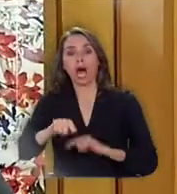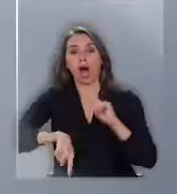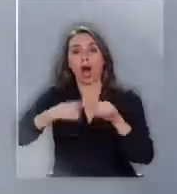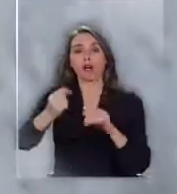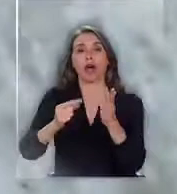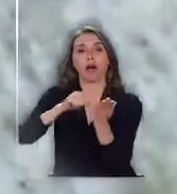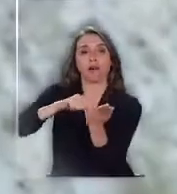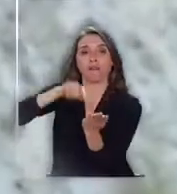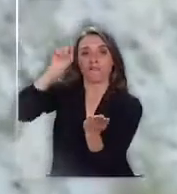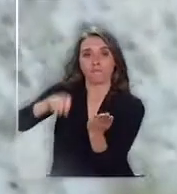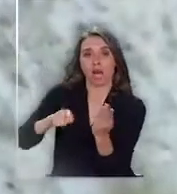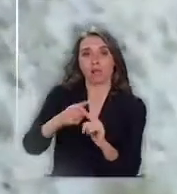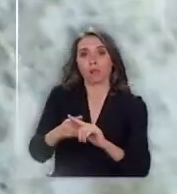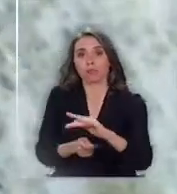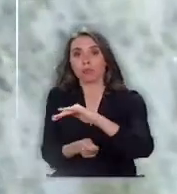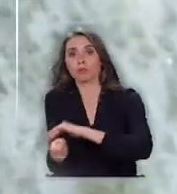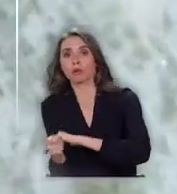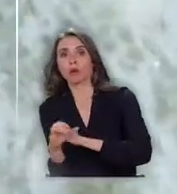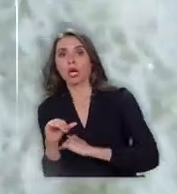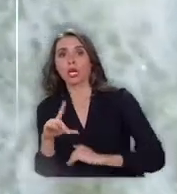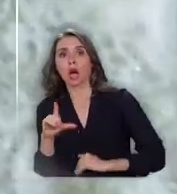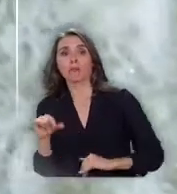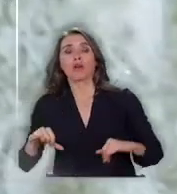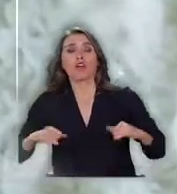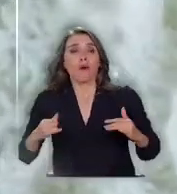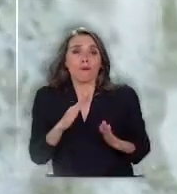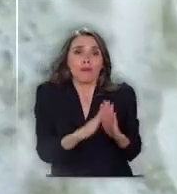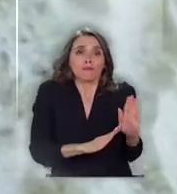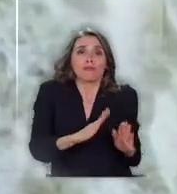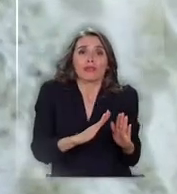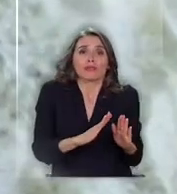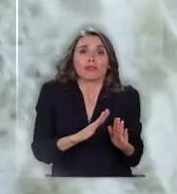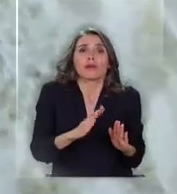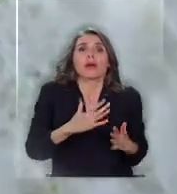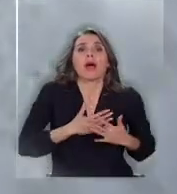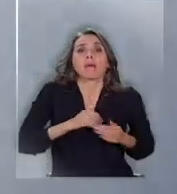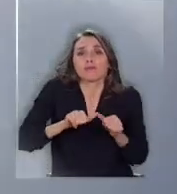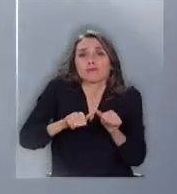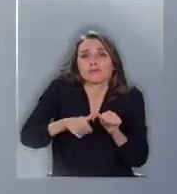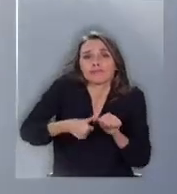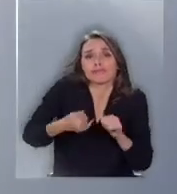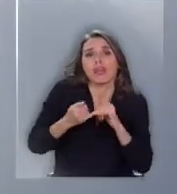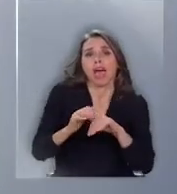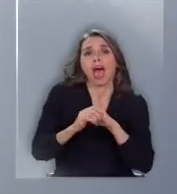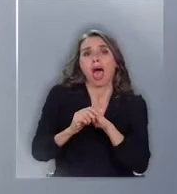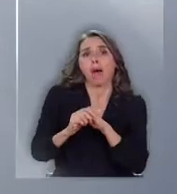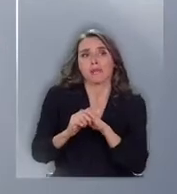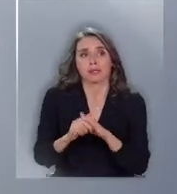sentencia por apuñalar a Camilo, un joven que quiso proteger a sus más fieles amigos.